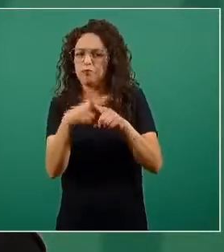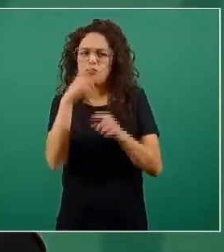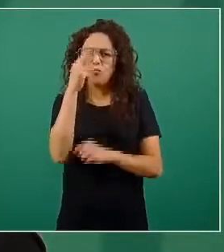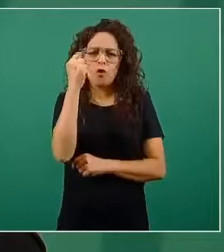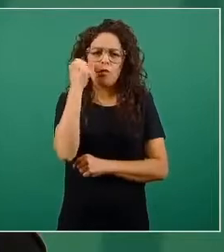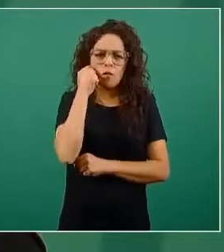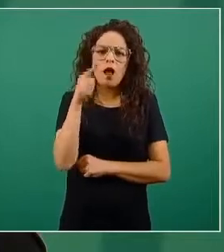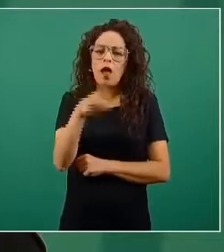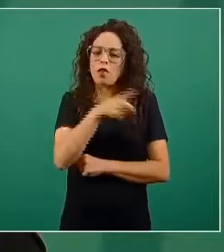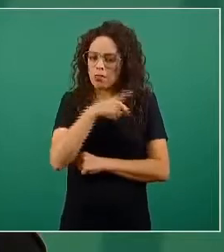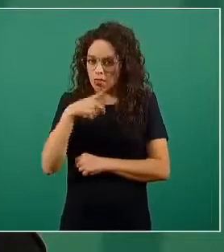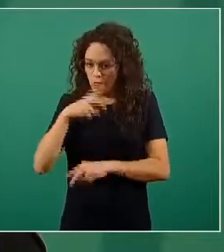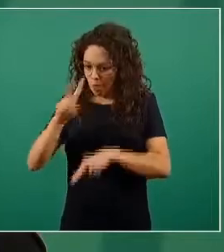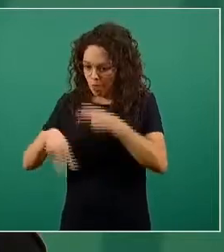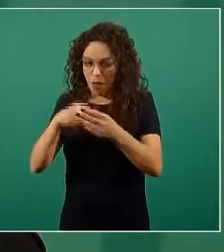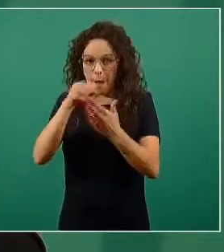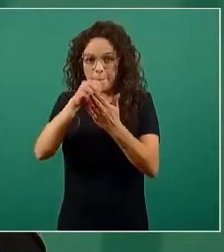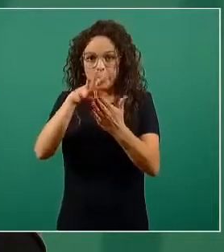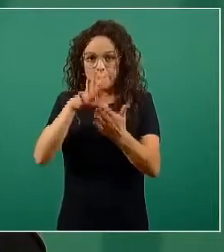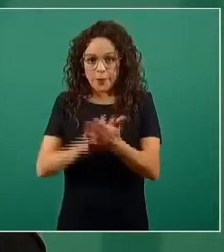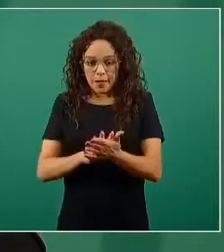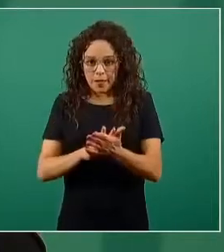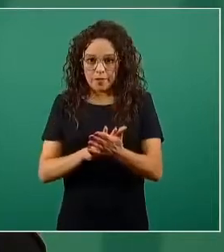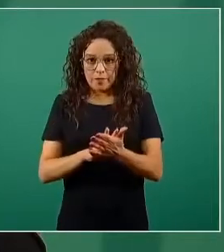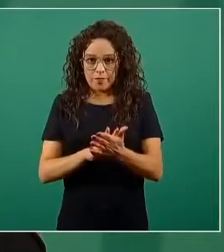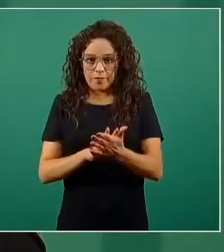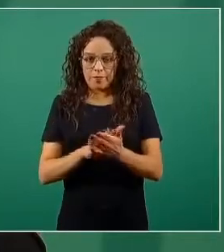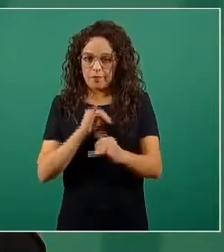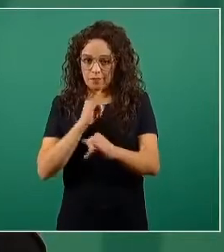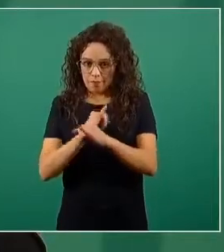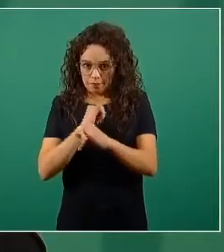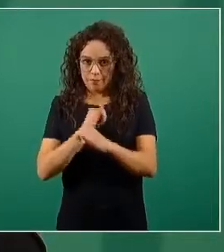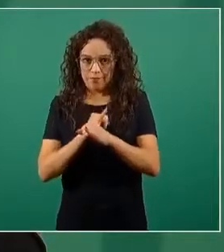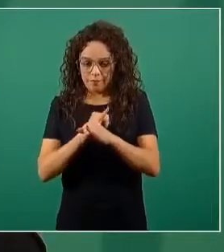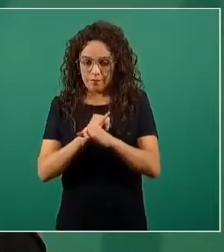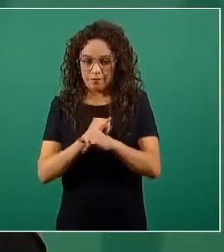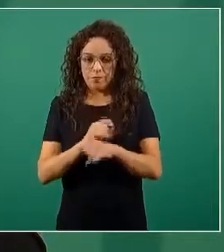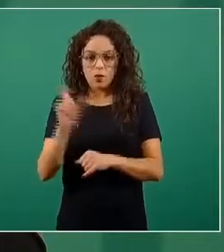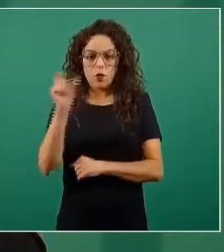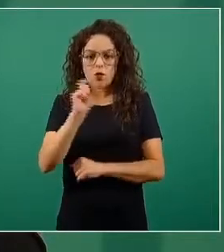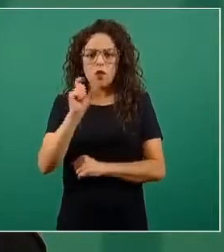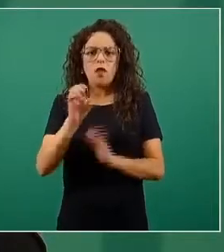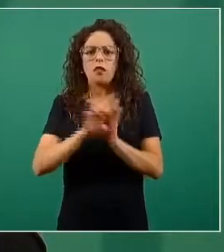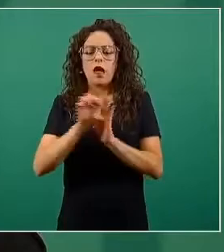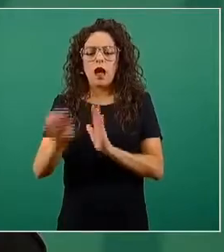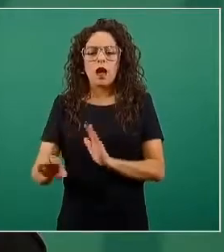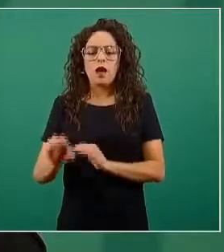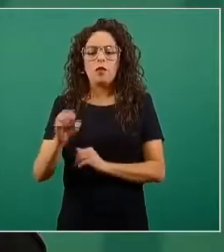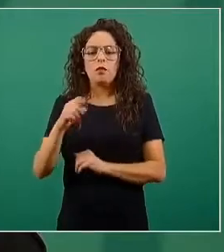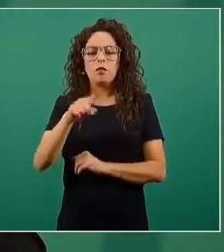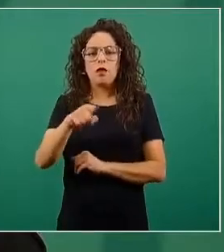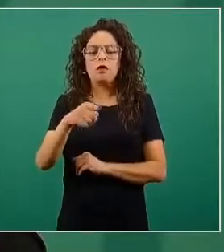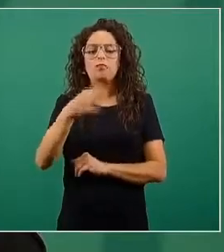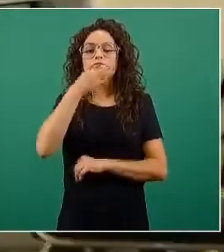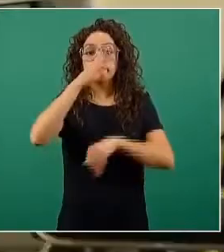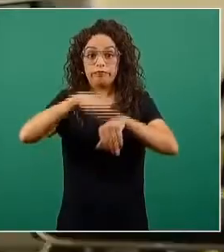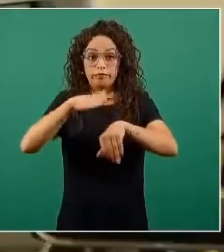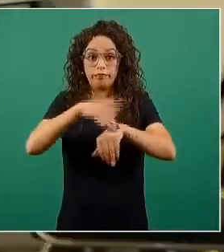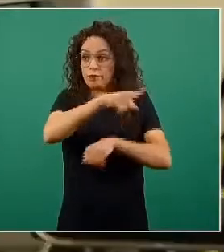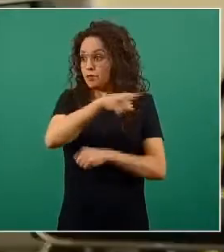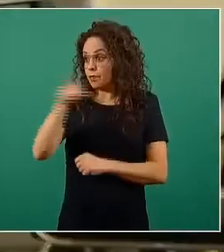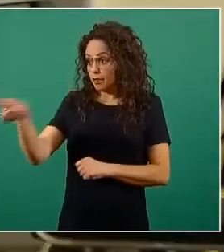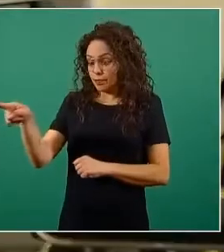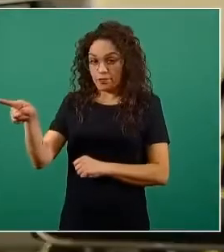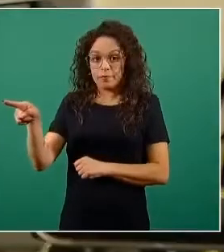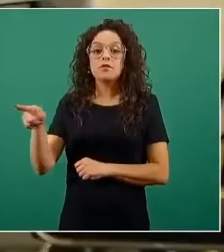Es muy importante que lo realicen, que en un momento dado, cuando sean llamados al módulo, por ejemplo, en el caso de esta señora, haga